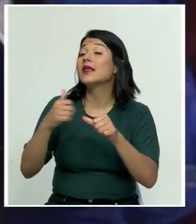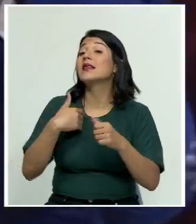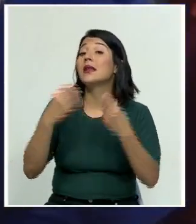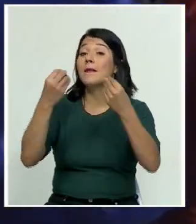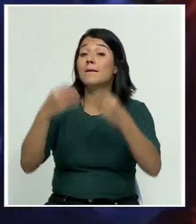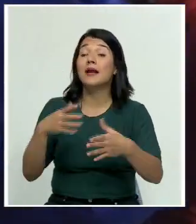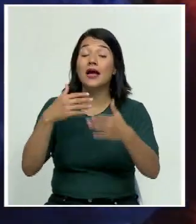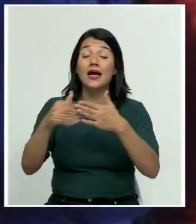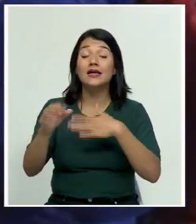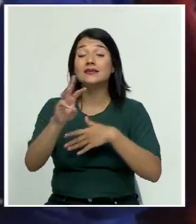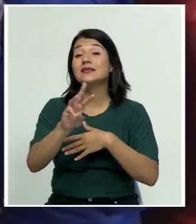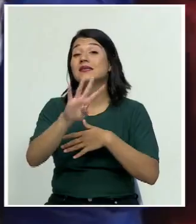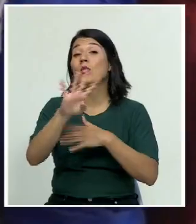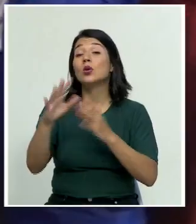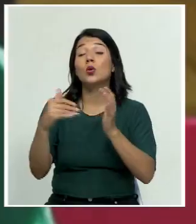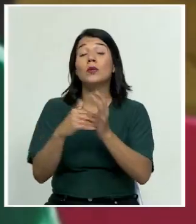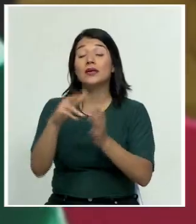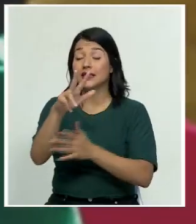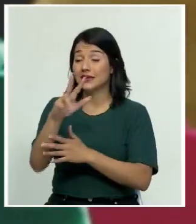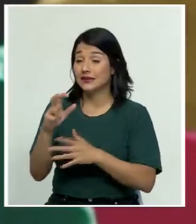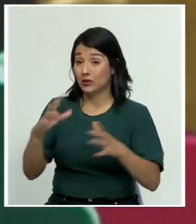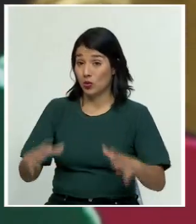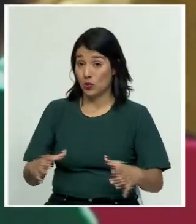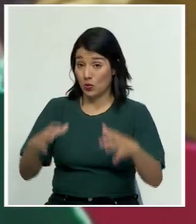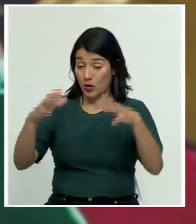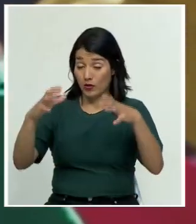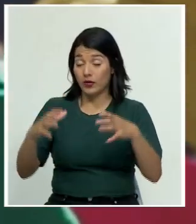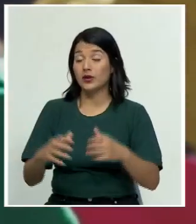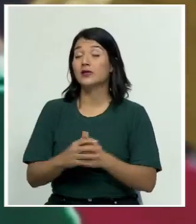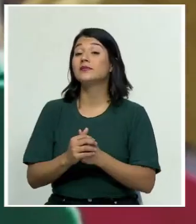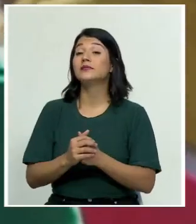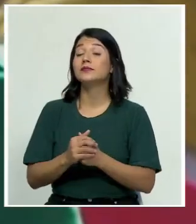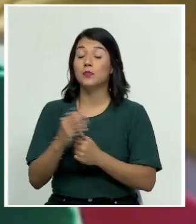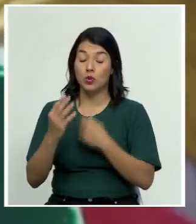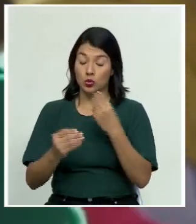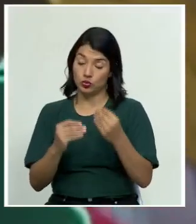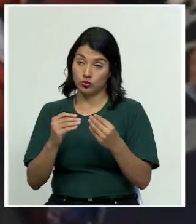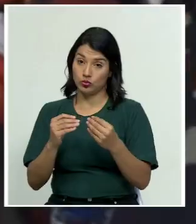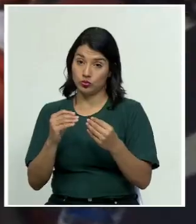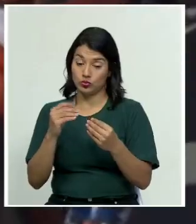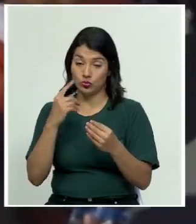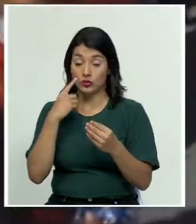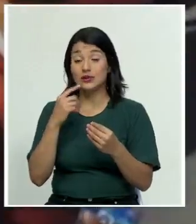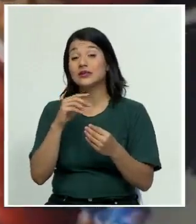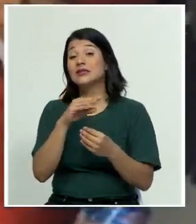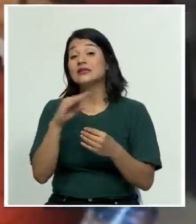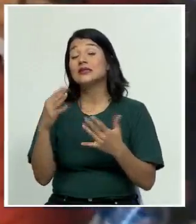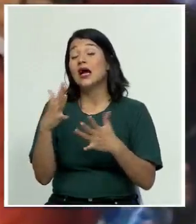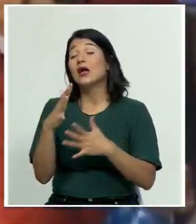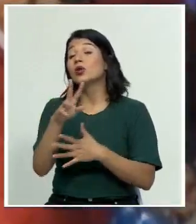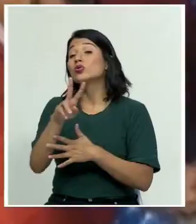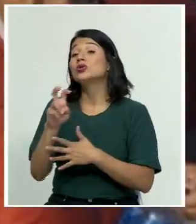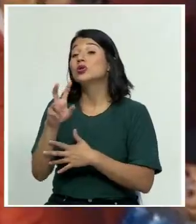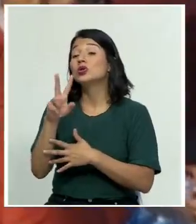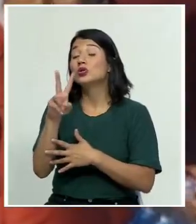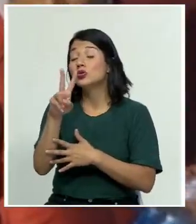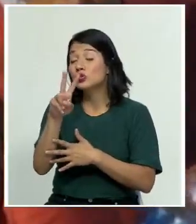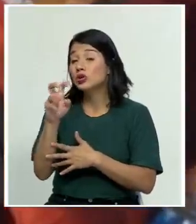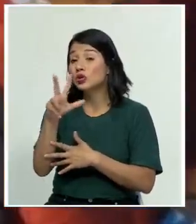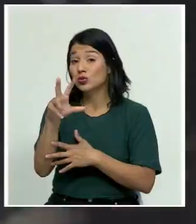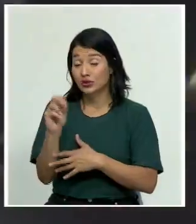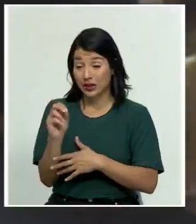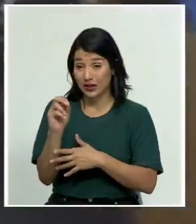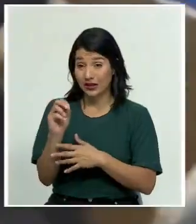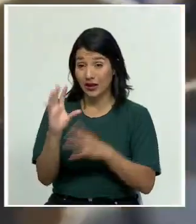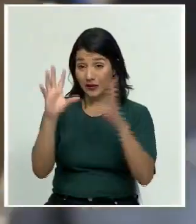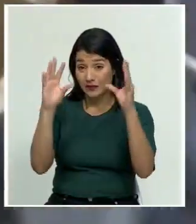casi 64.300 barriles de la producción total, debido a que más de 230 pozos están apagados por las manifestaciones